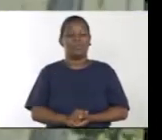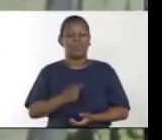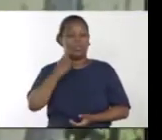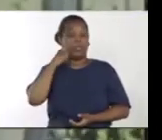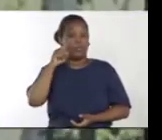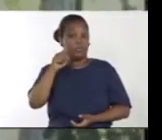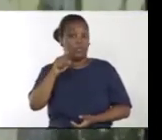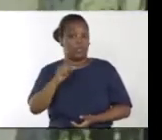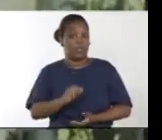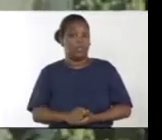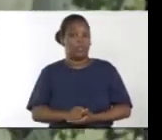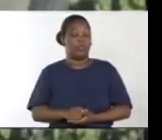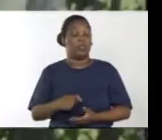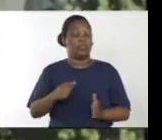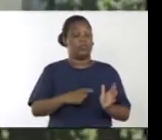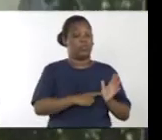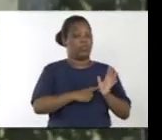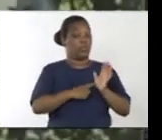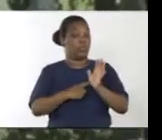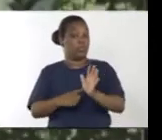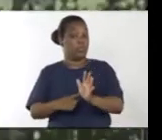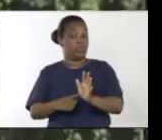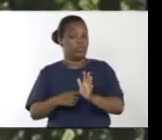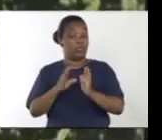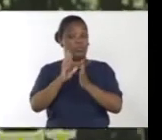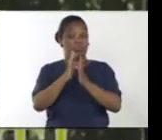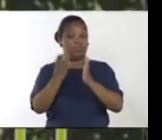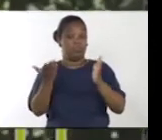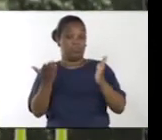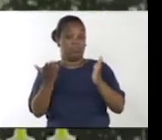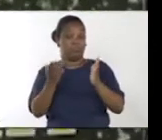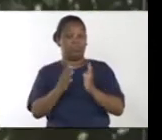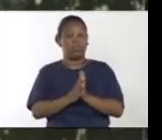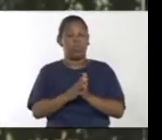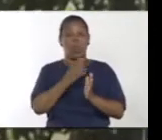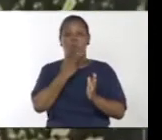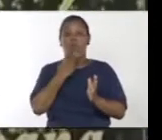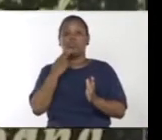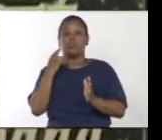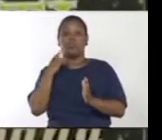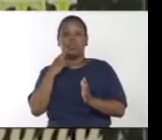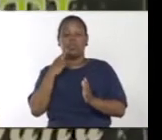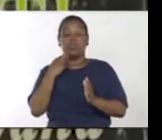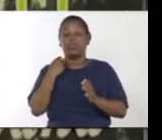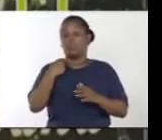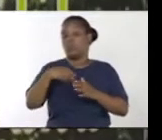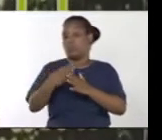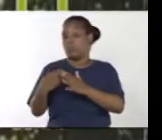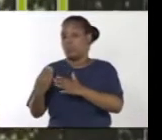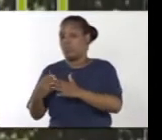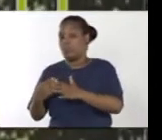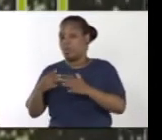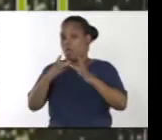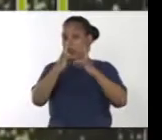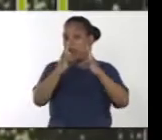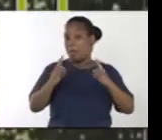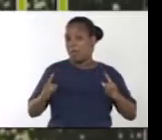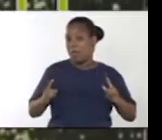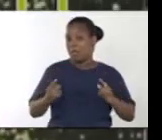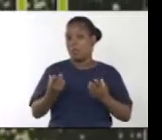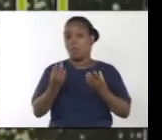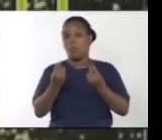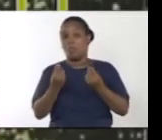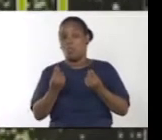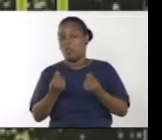Fíjense, estoy mostrándoles la portada del libro José Martí, Diarios de Campaña, muy relacionado con